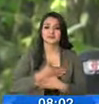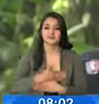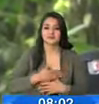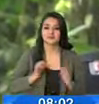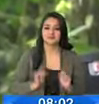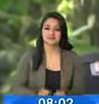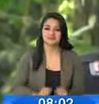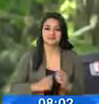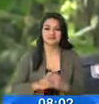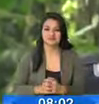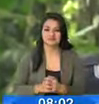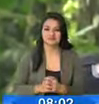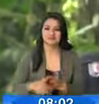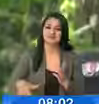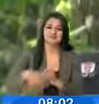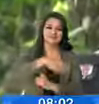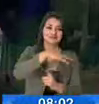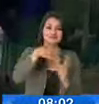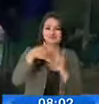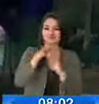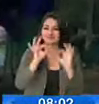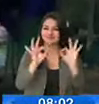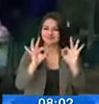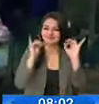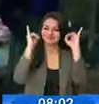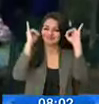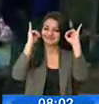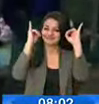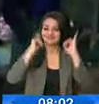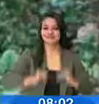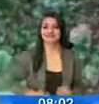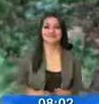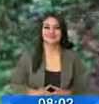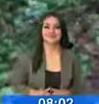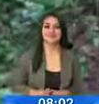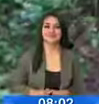Un ambiente muy chévere. Desde la provincia de Pastaza, informó Gisela Moreira.